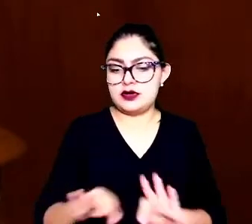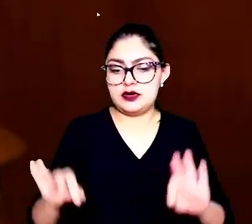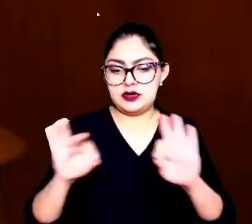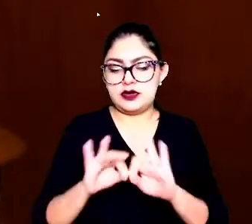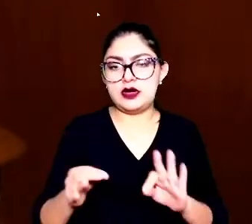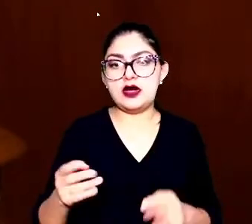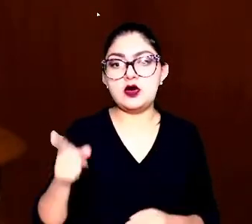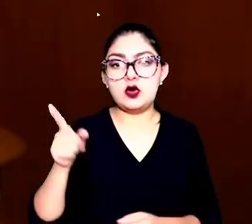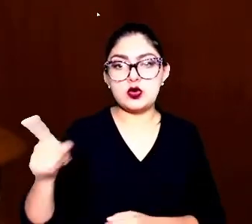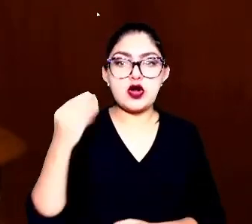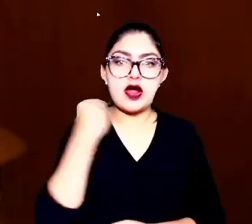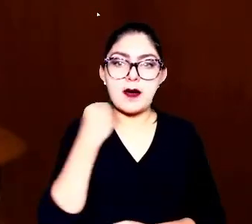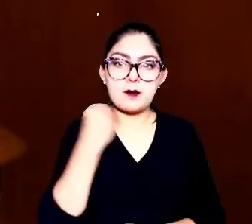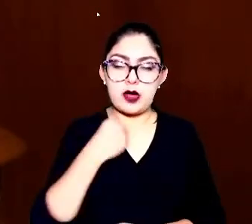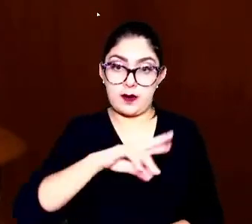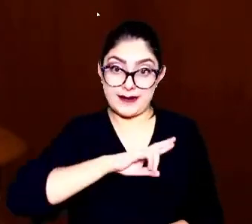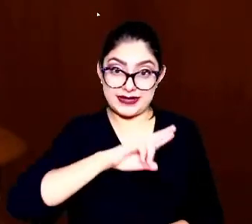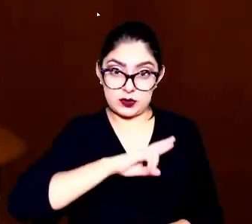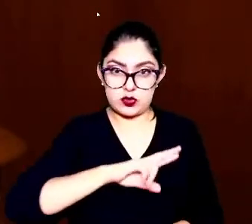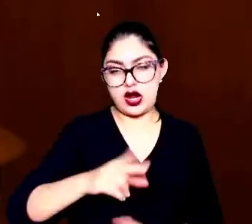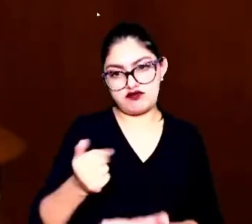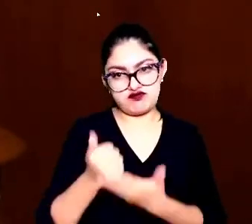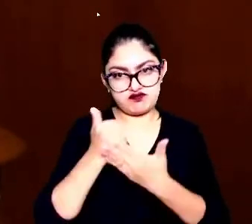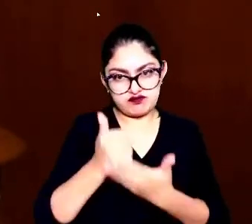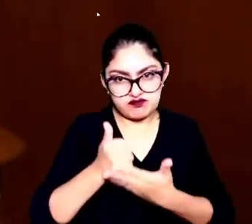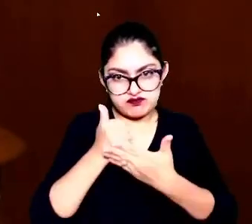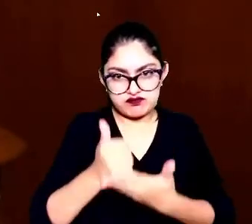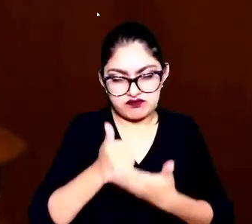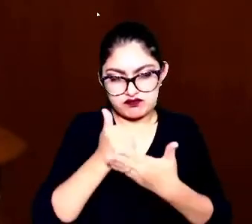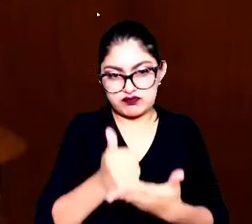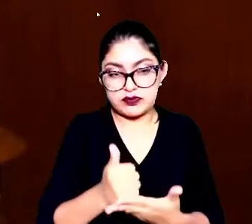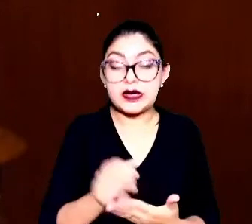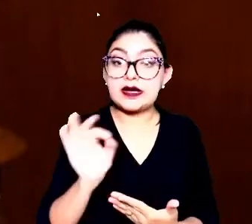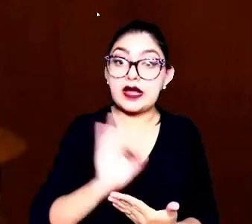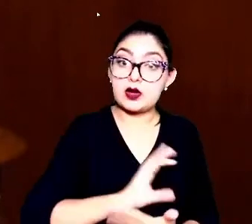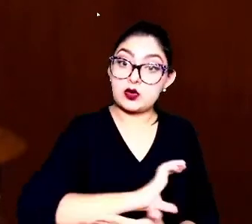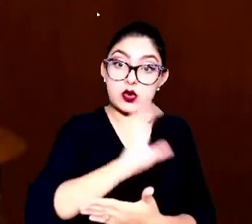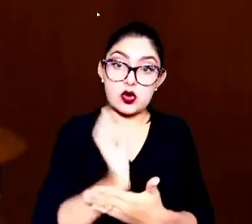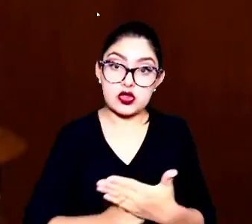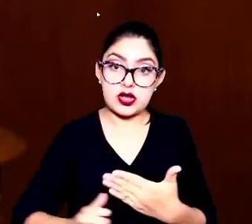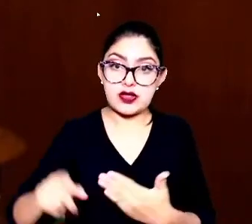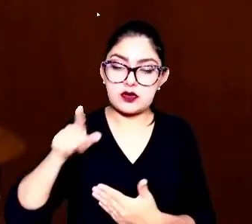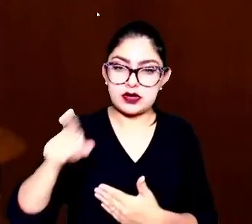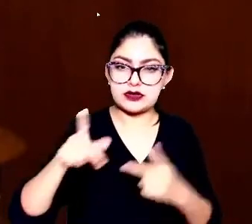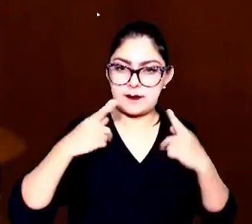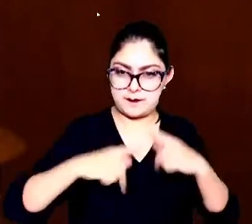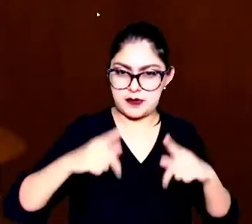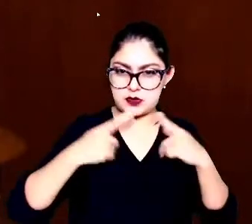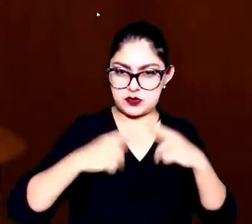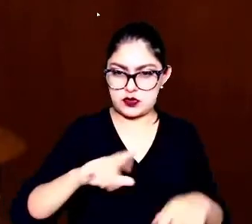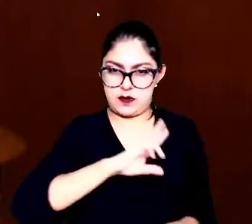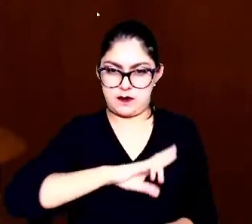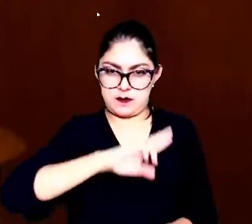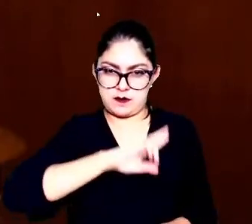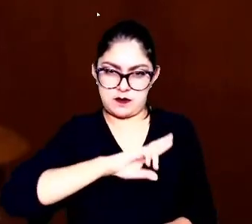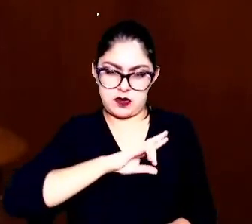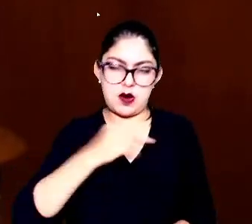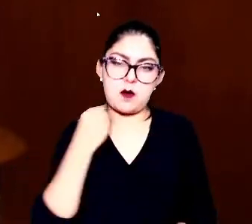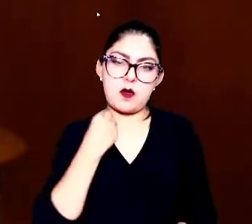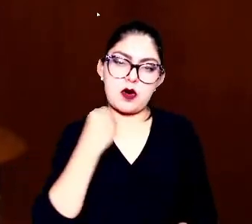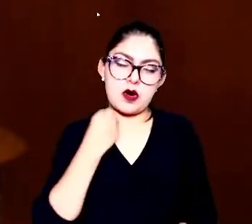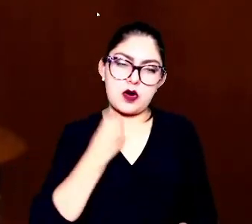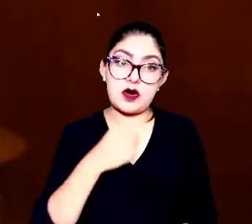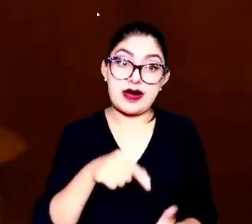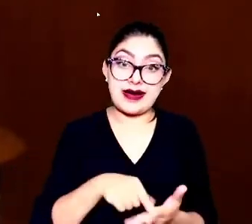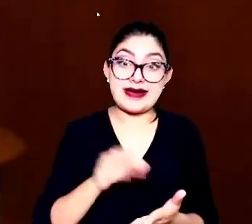particular y en el caso de un contrato del defensor particular se señala que estos pueden llegar a